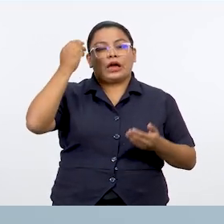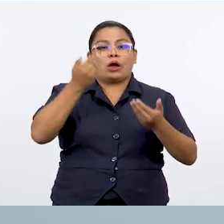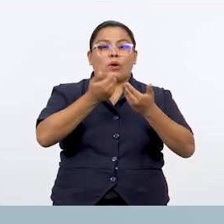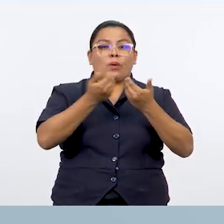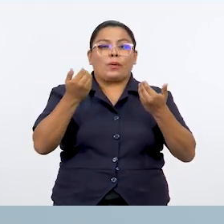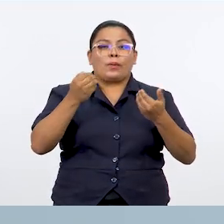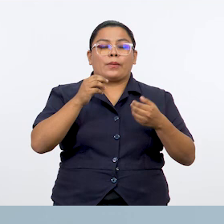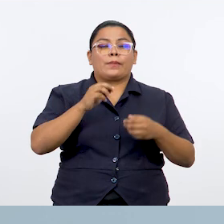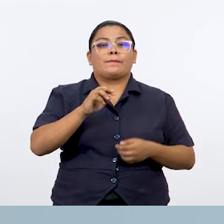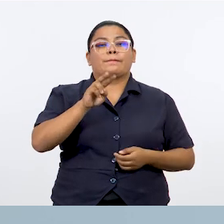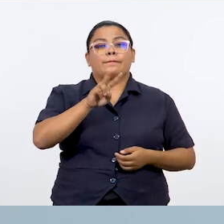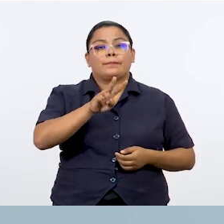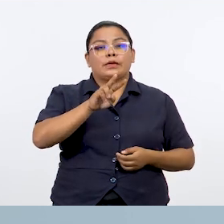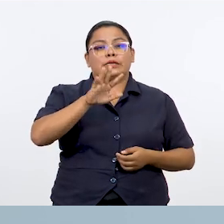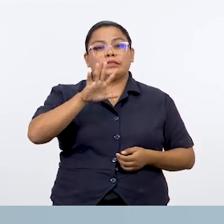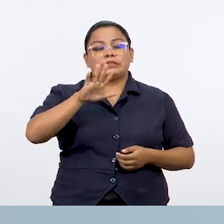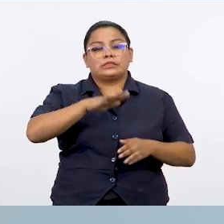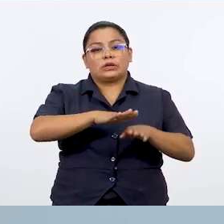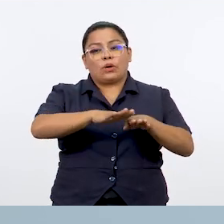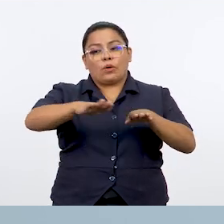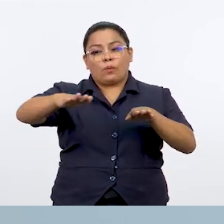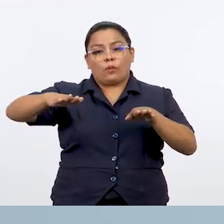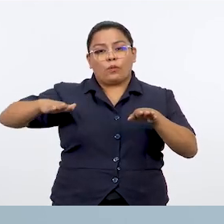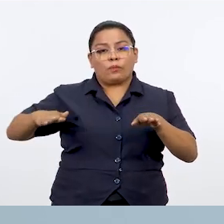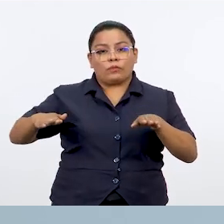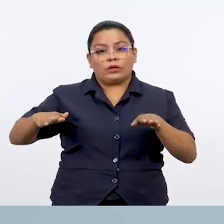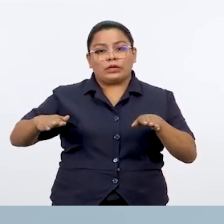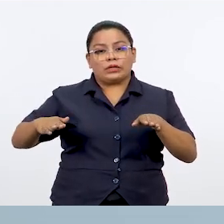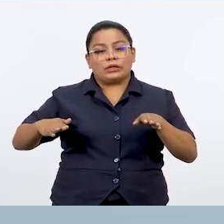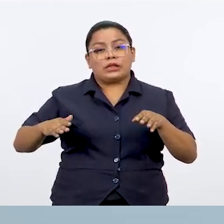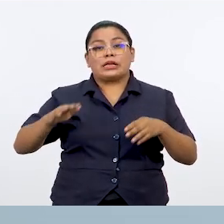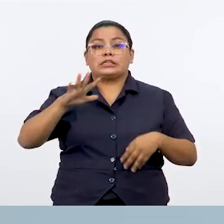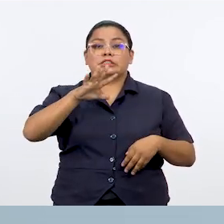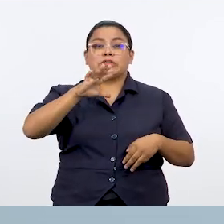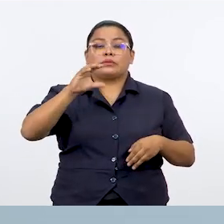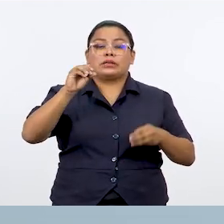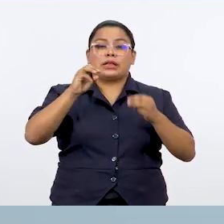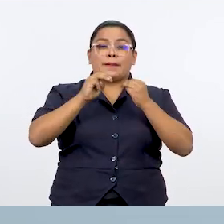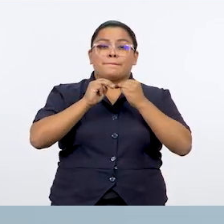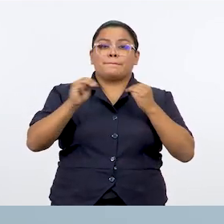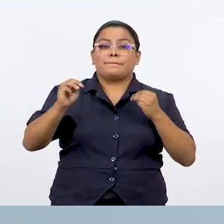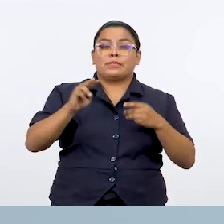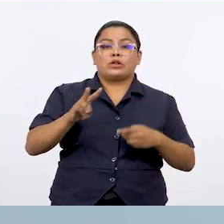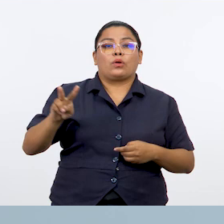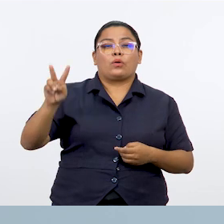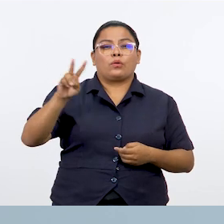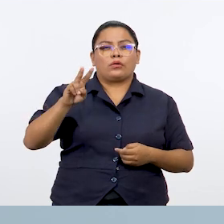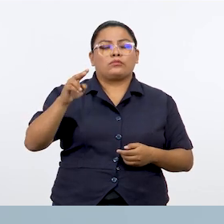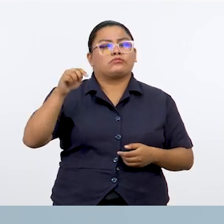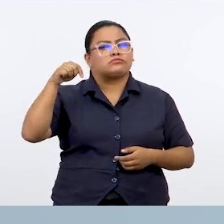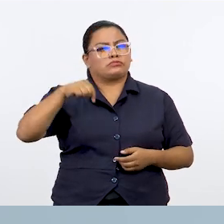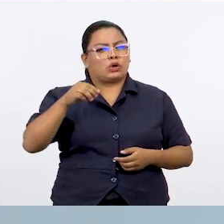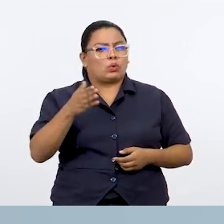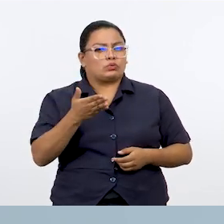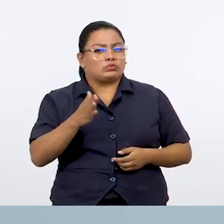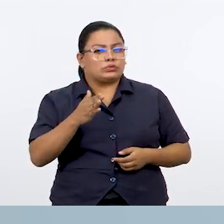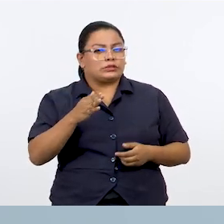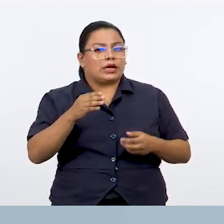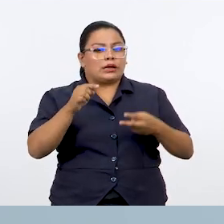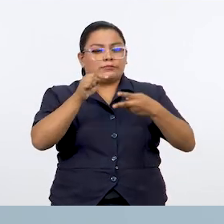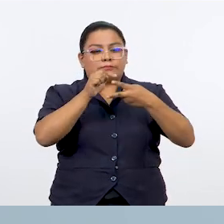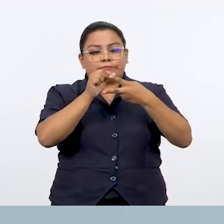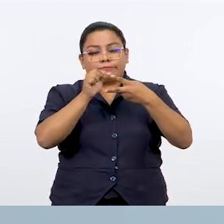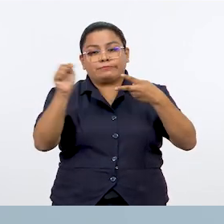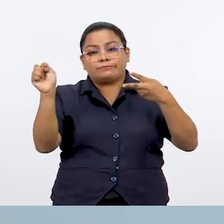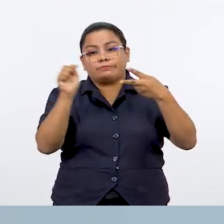distribuir 25 pupitres en un área de 50 metros cuadrados. ¿Qué les parece si utilizamos la gráfica de